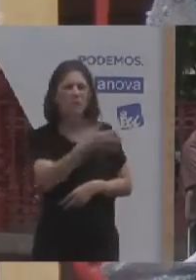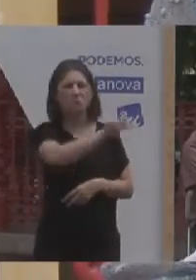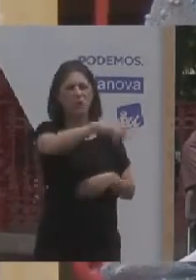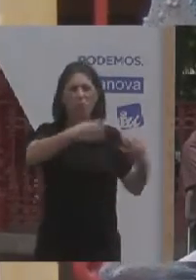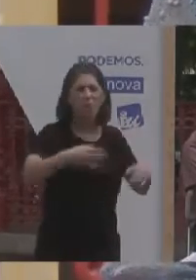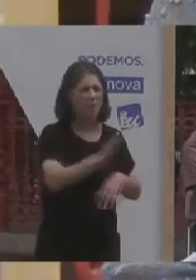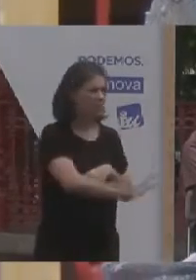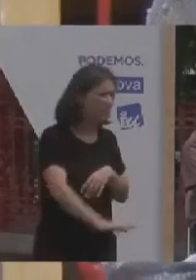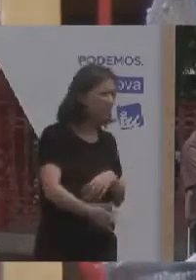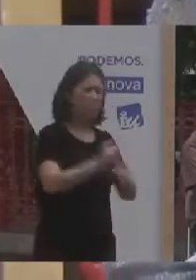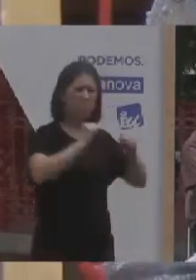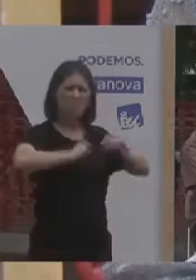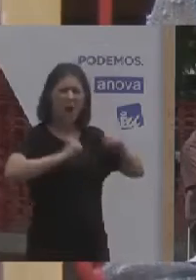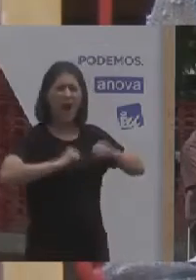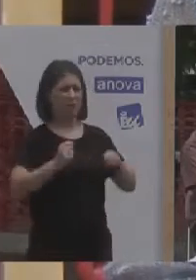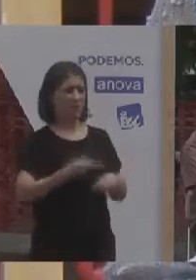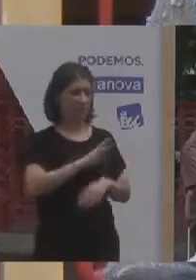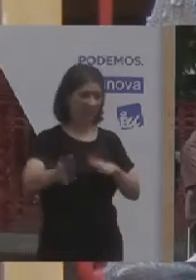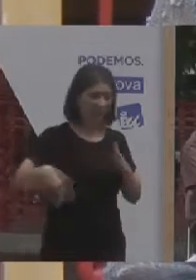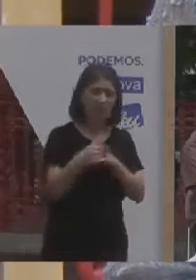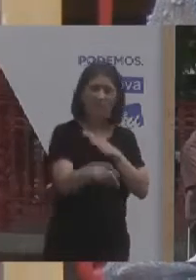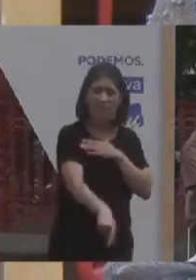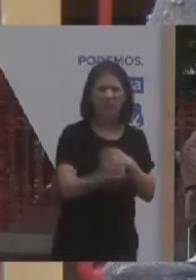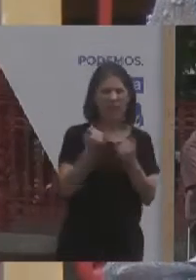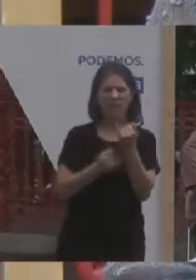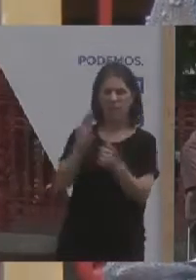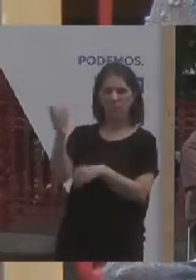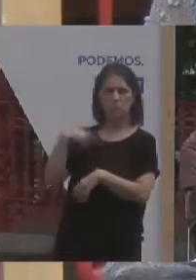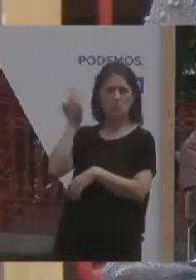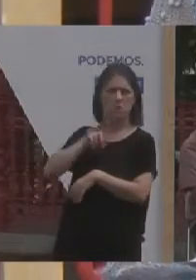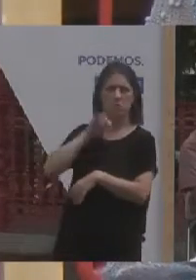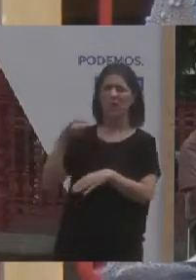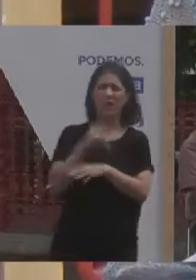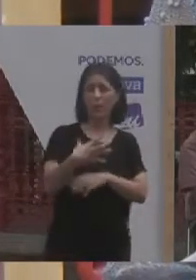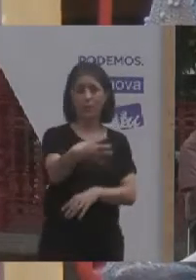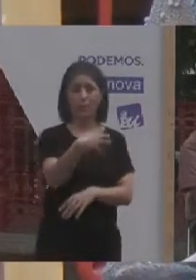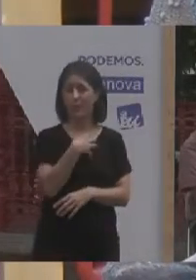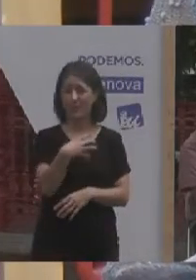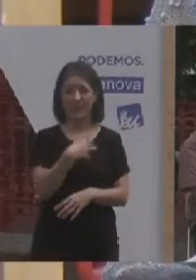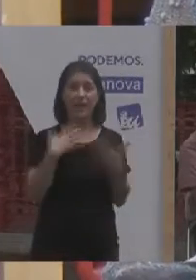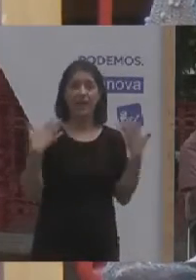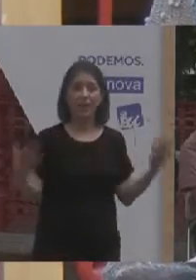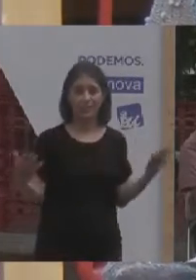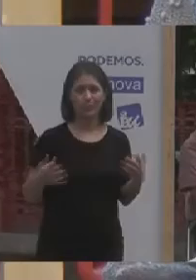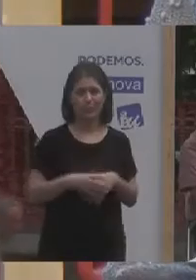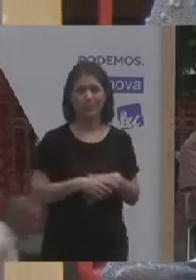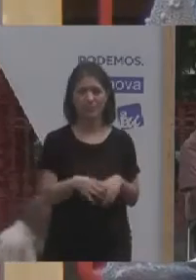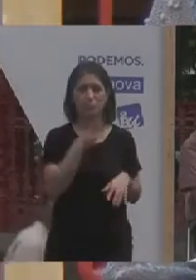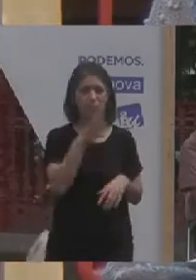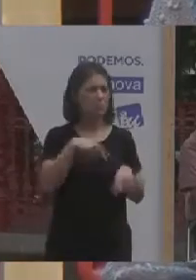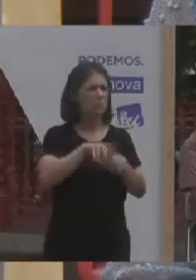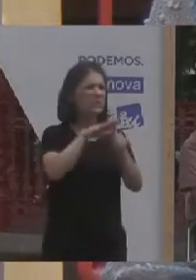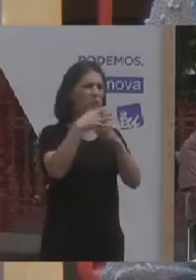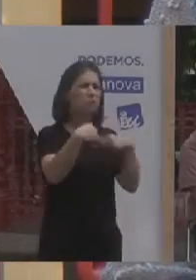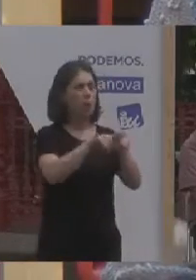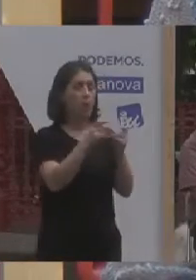aos nenos, nin aos maiores. Hasta os pequeniños saben que o PP son os mentirosos. E por iso se dan